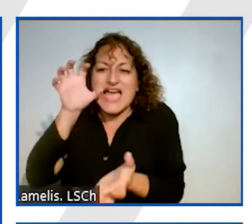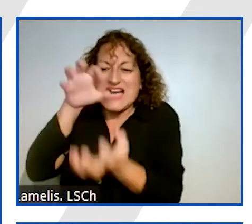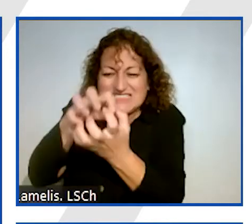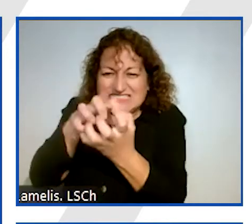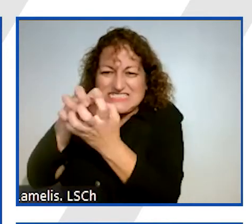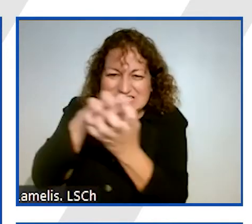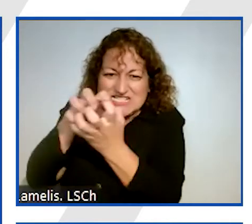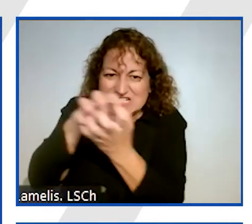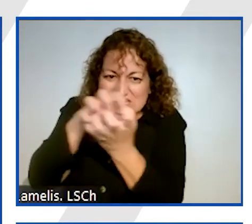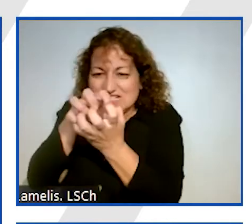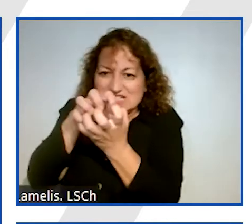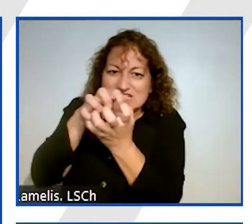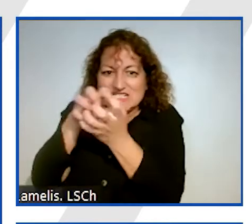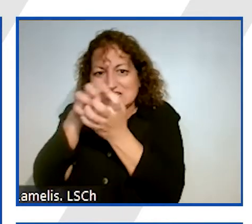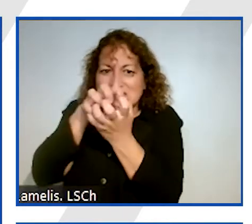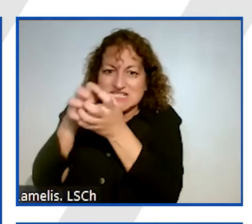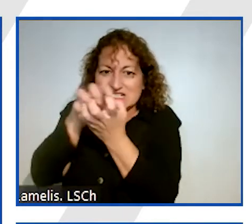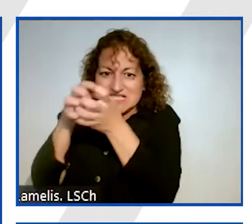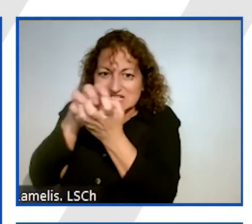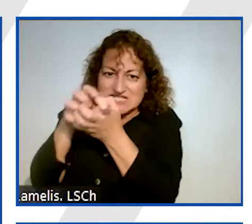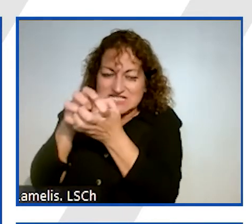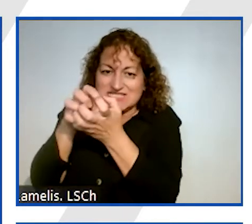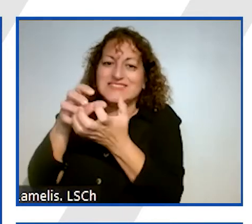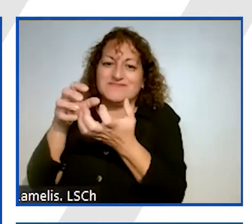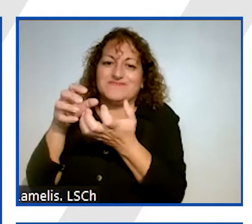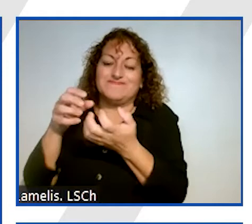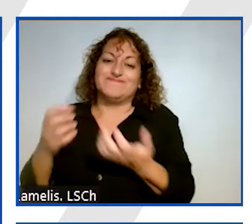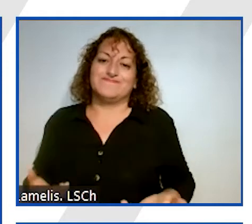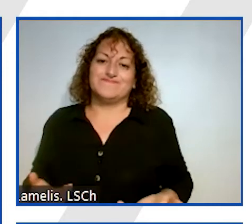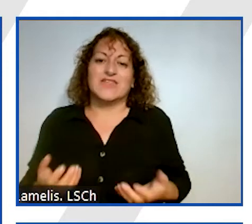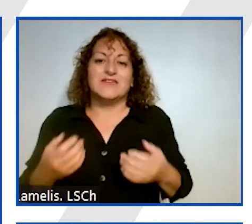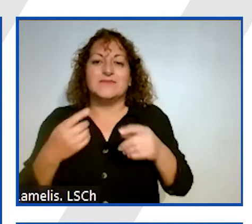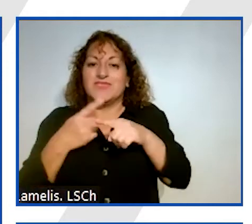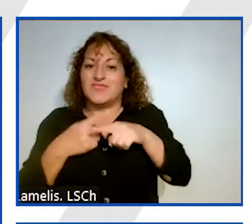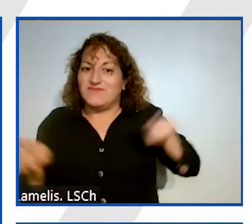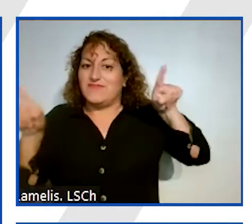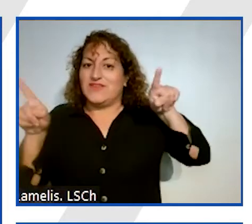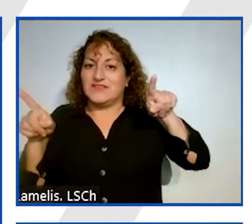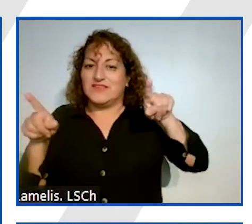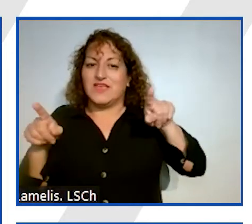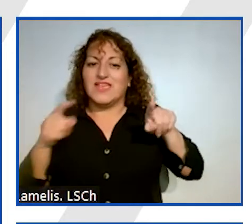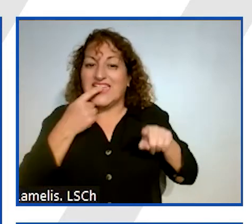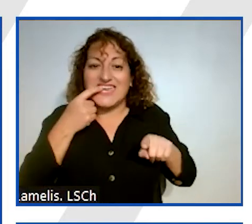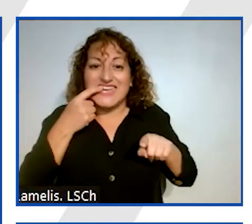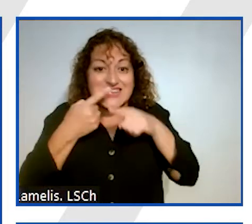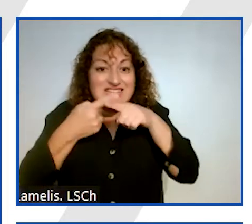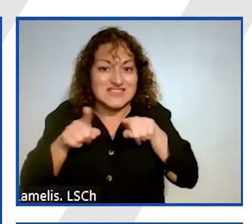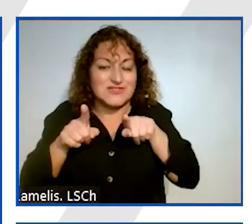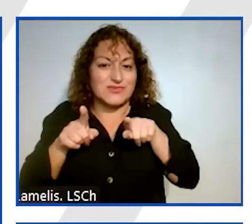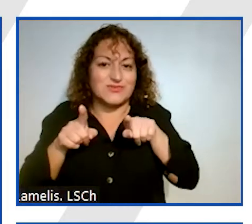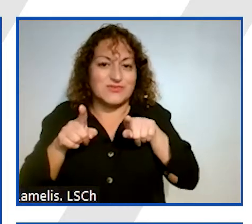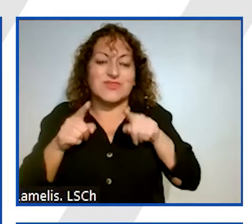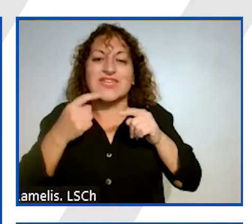son tenedores. Ya, lo que hacen es agarrar la presa y con eso la manipulan. Mientras que tenemos otro tipo de dientes, que son de